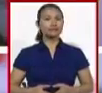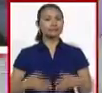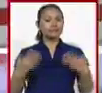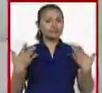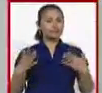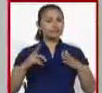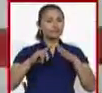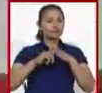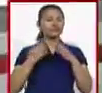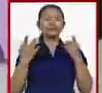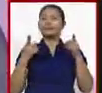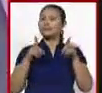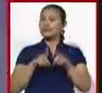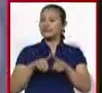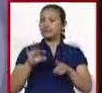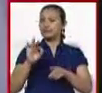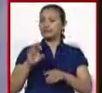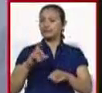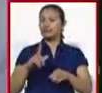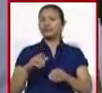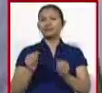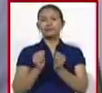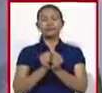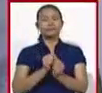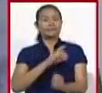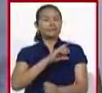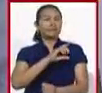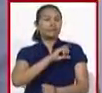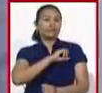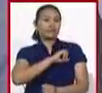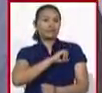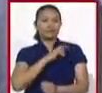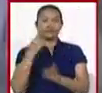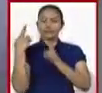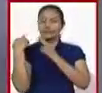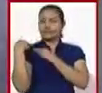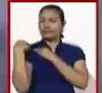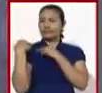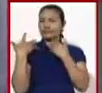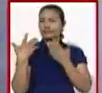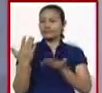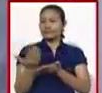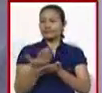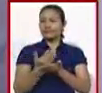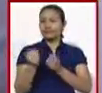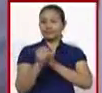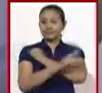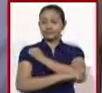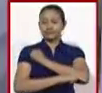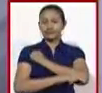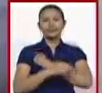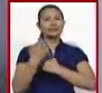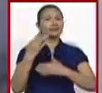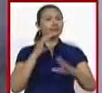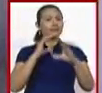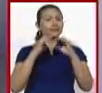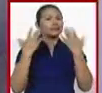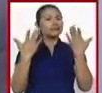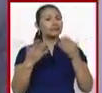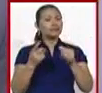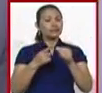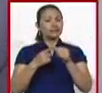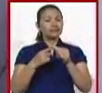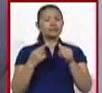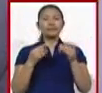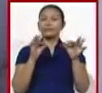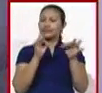Así es, ya hay un principio de acuerdo, Felipe, estoy con el coronel Winton Caso, que es responsable justamente de recaudaciones a nivel nacional, porque nos va a comunicar de que hay un